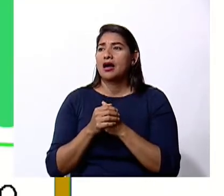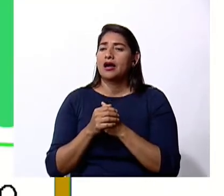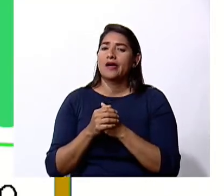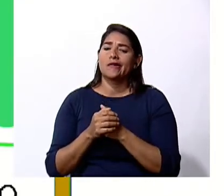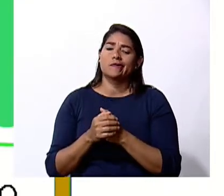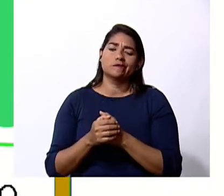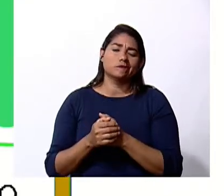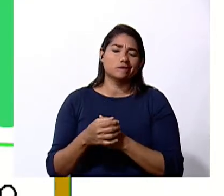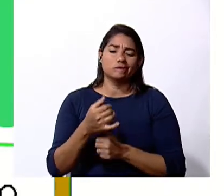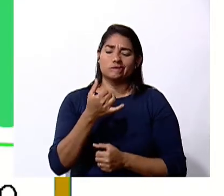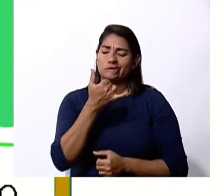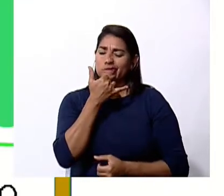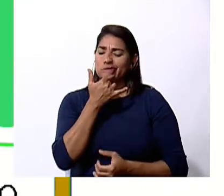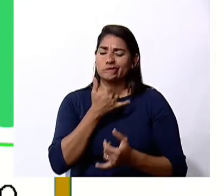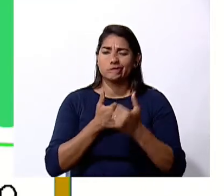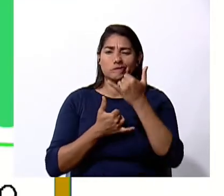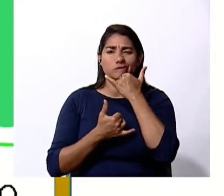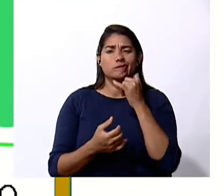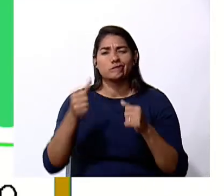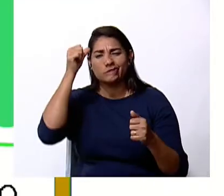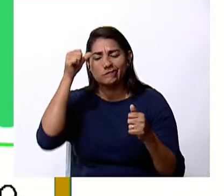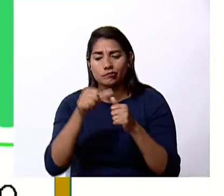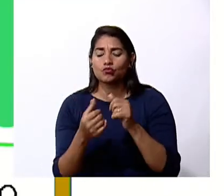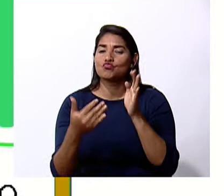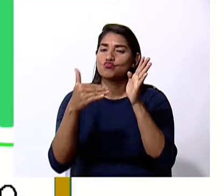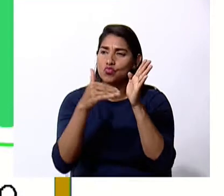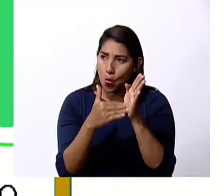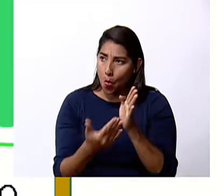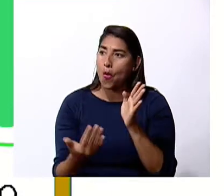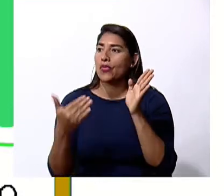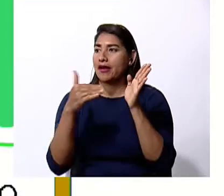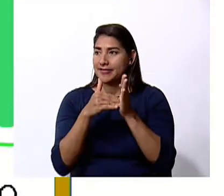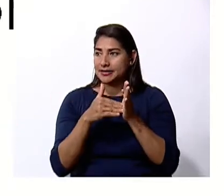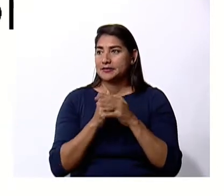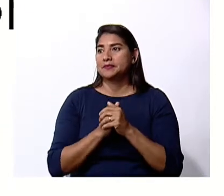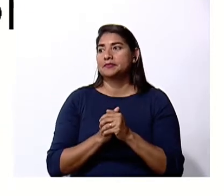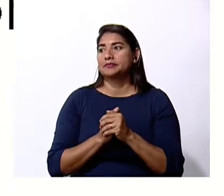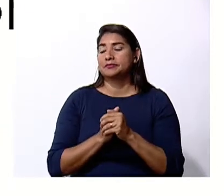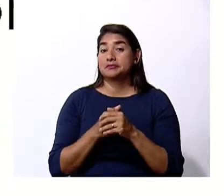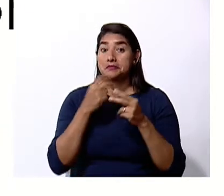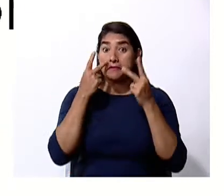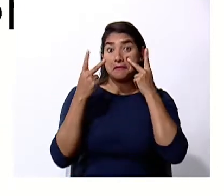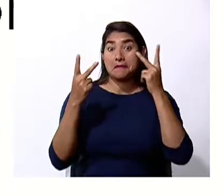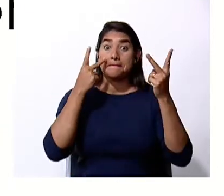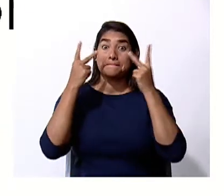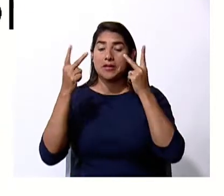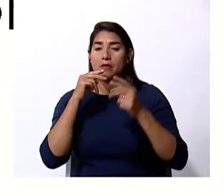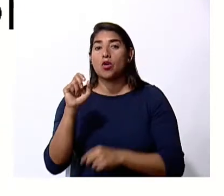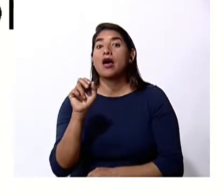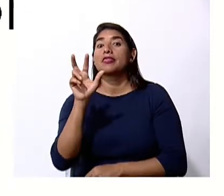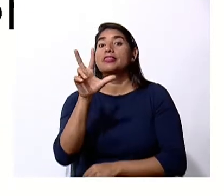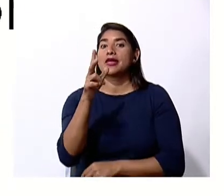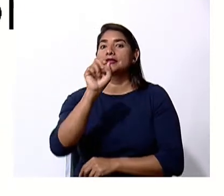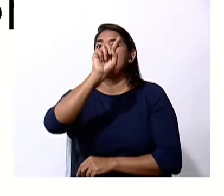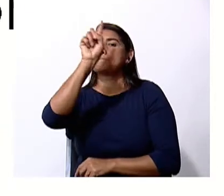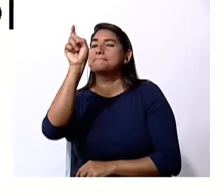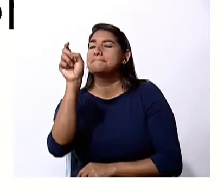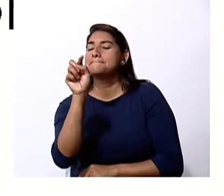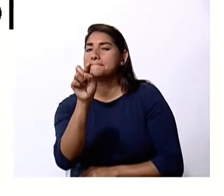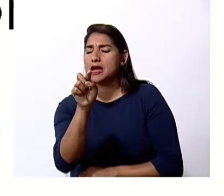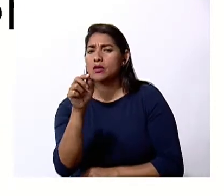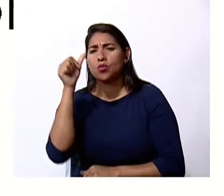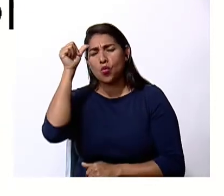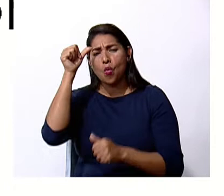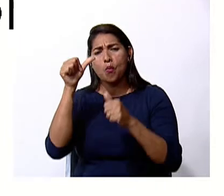¡Ay, no! Hay que seguir intentando. Entonces vamos a la pregunta de nuevo, se